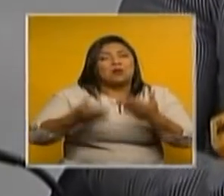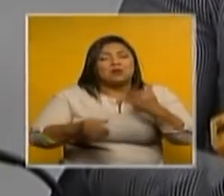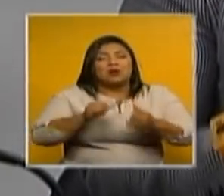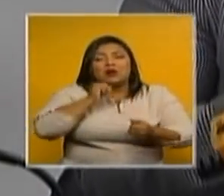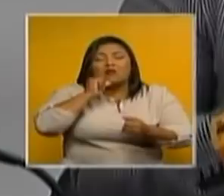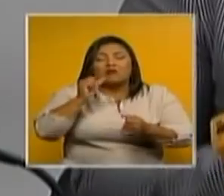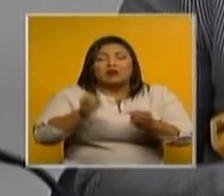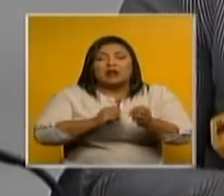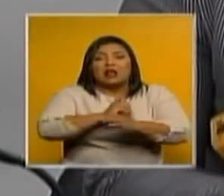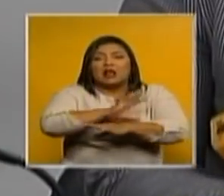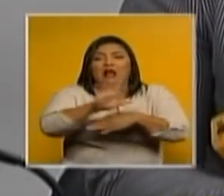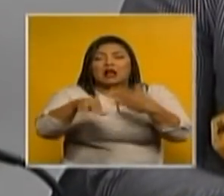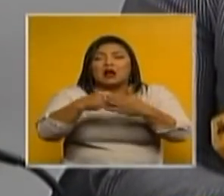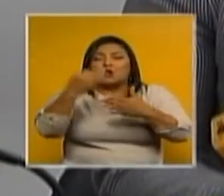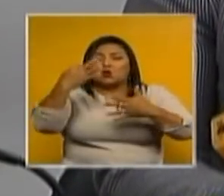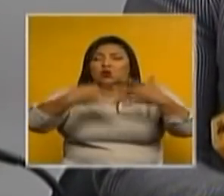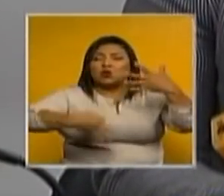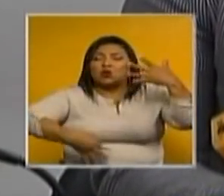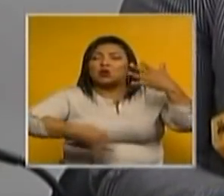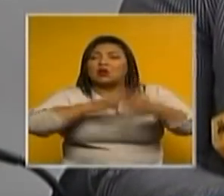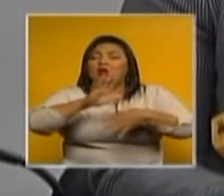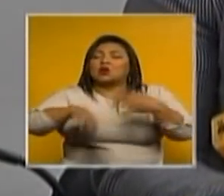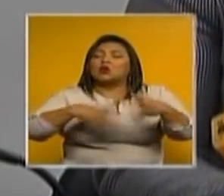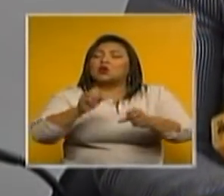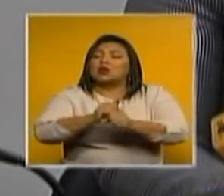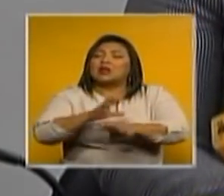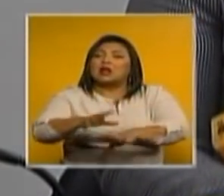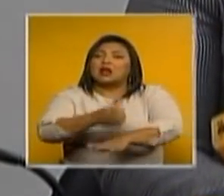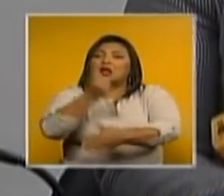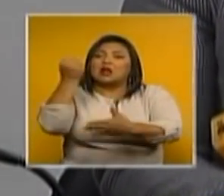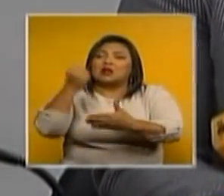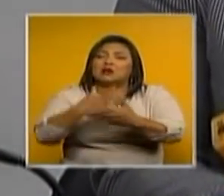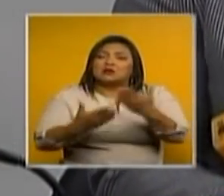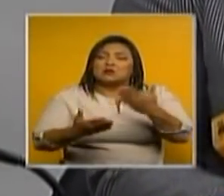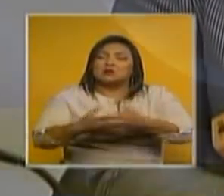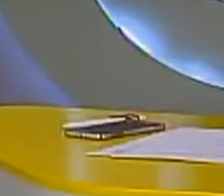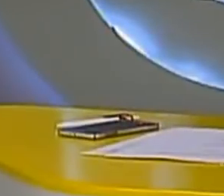falta de declaración del total de los montos de las aseguradoras y de las ganancias.